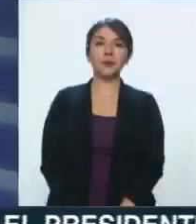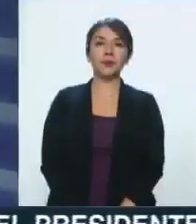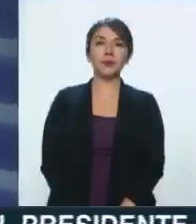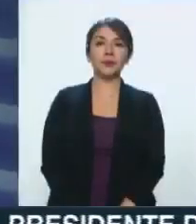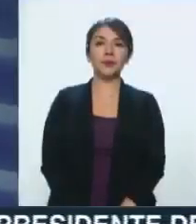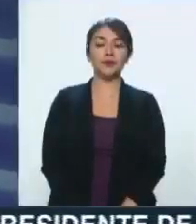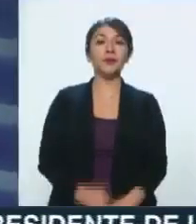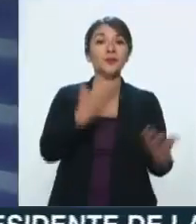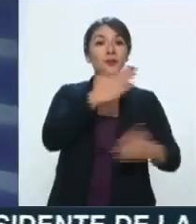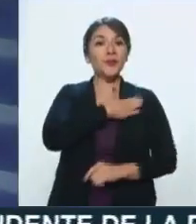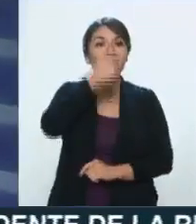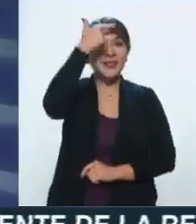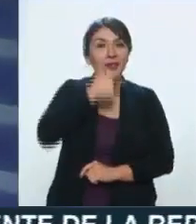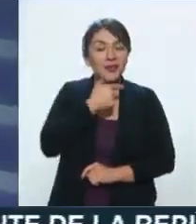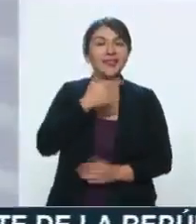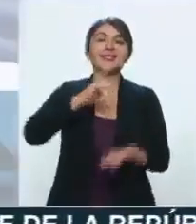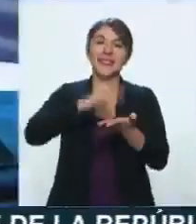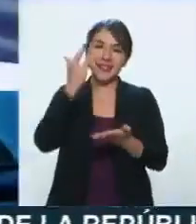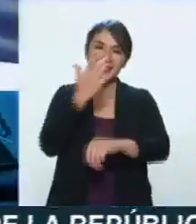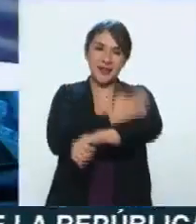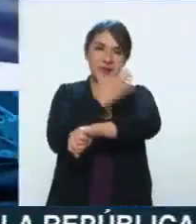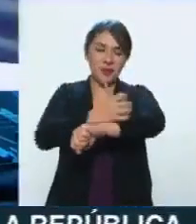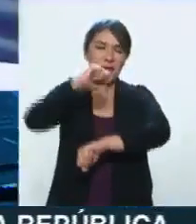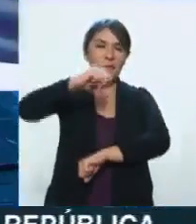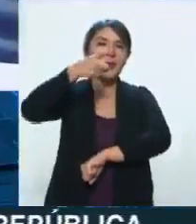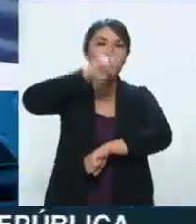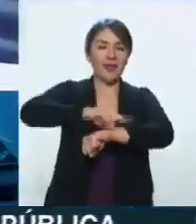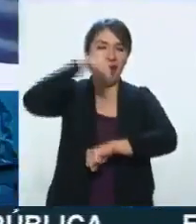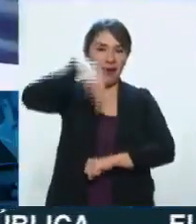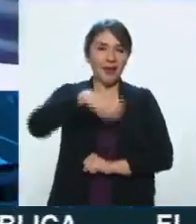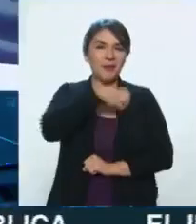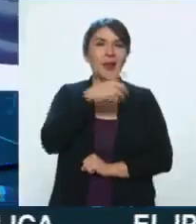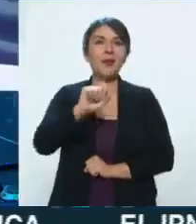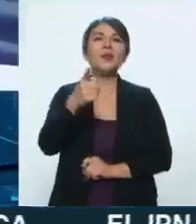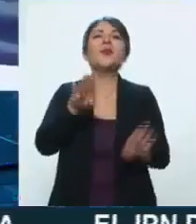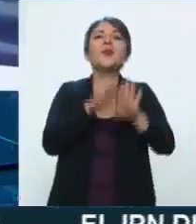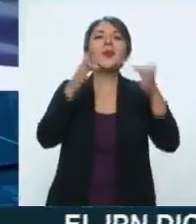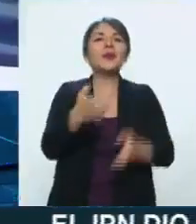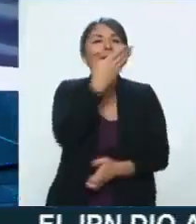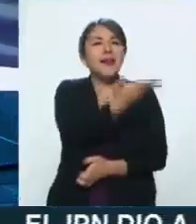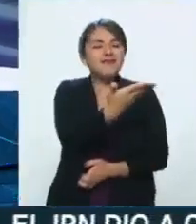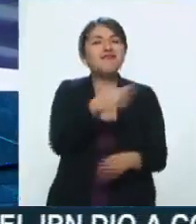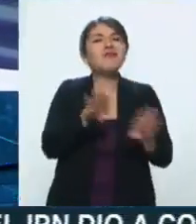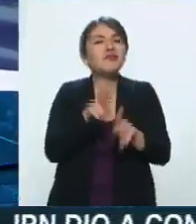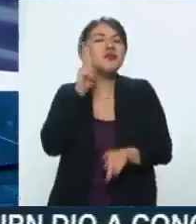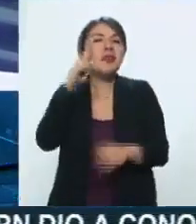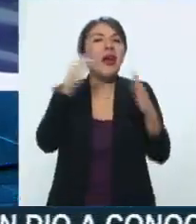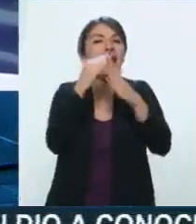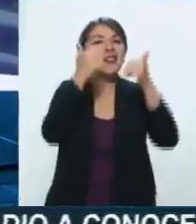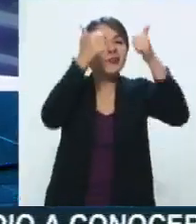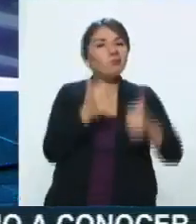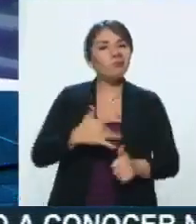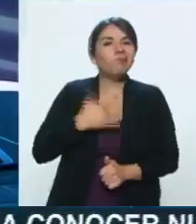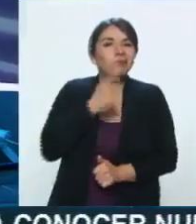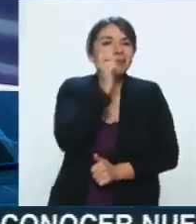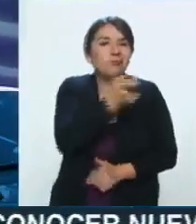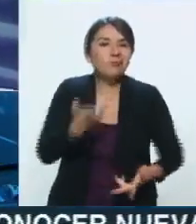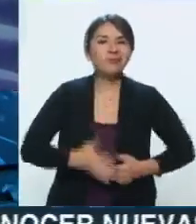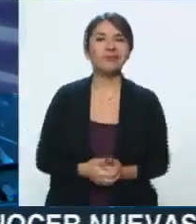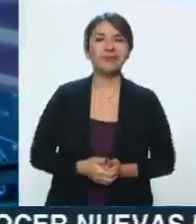Marta Zamarripa, muy buenas noches, muchas gracias por acompañarnos aquí en Capital 21. ¿Cómo estás? ¿Cómo te va? ¿Cómo llevas el confinamiento?